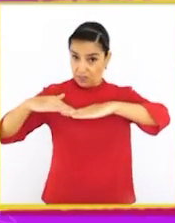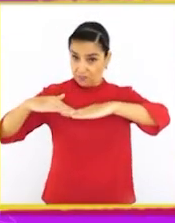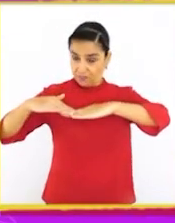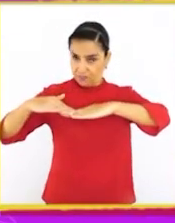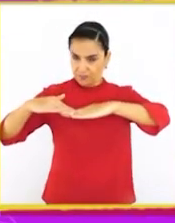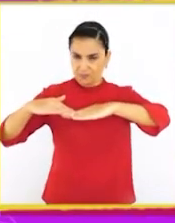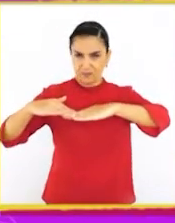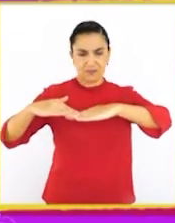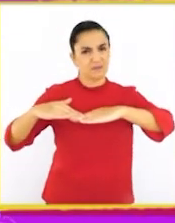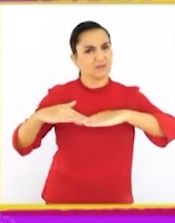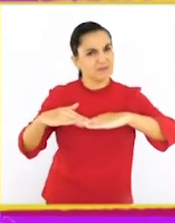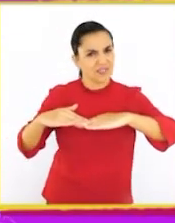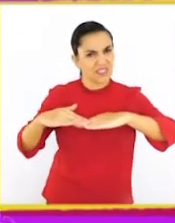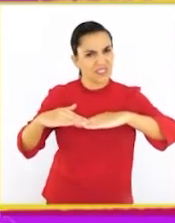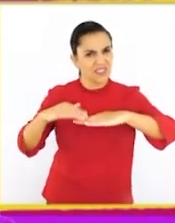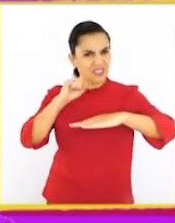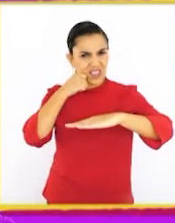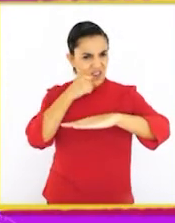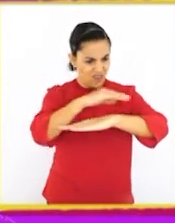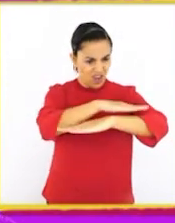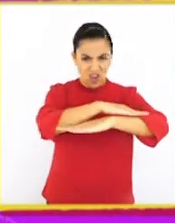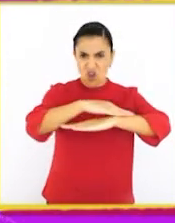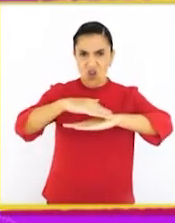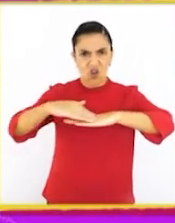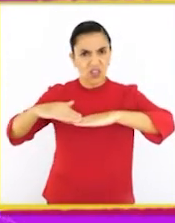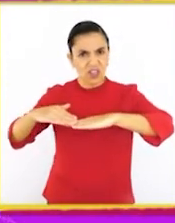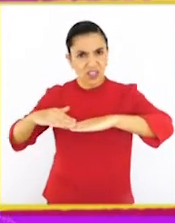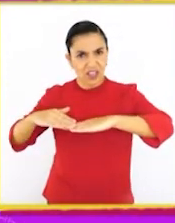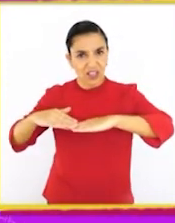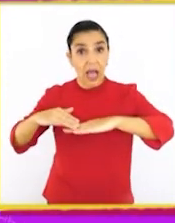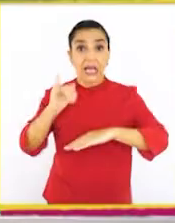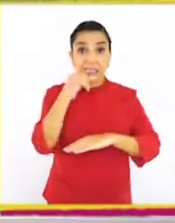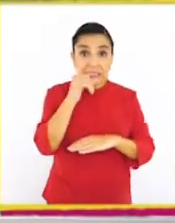costa. ¿Qué creen ustedes que es una costa?